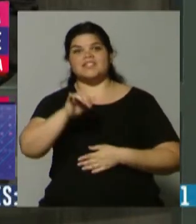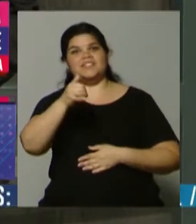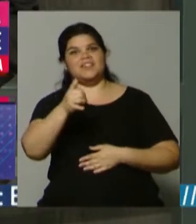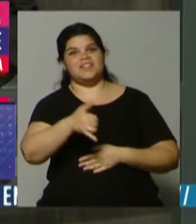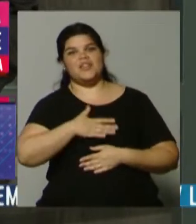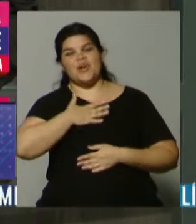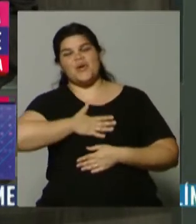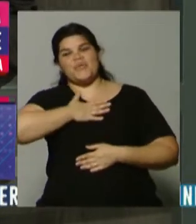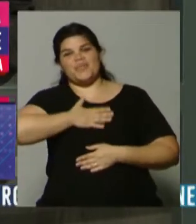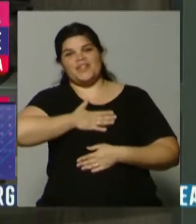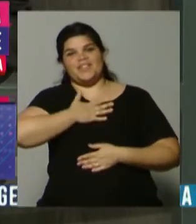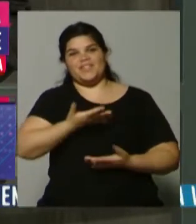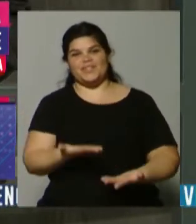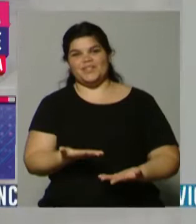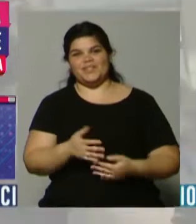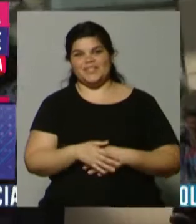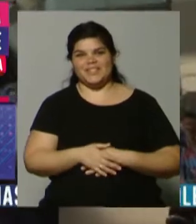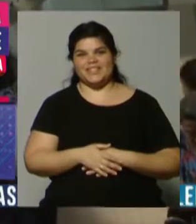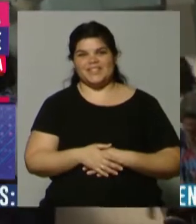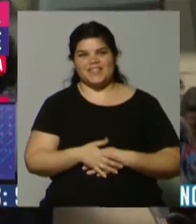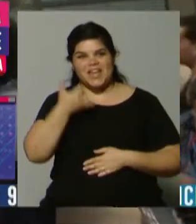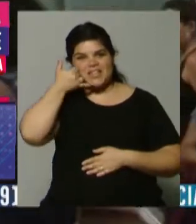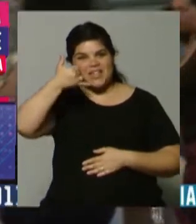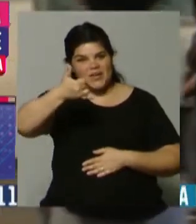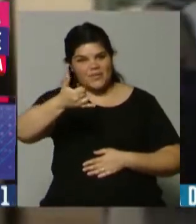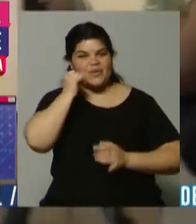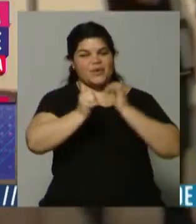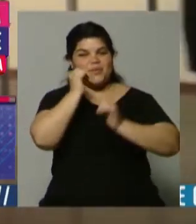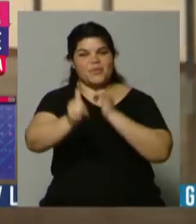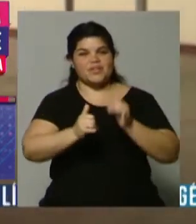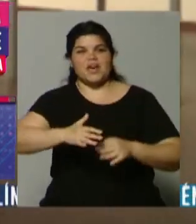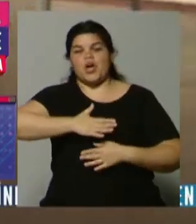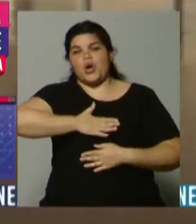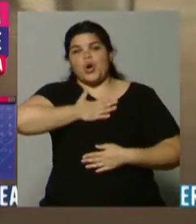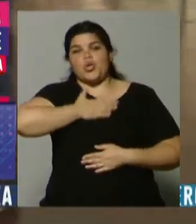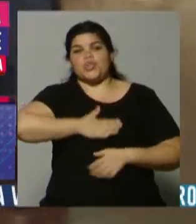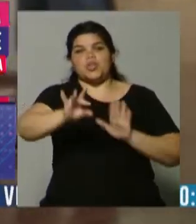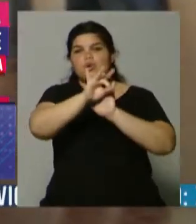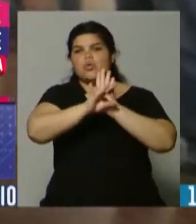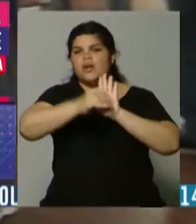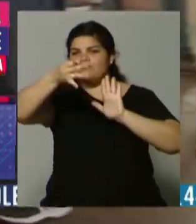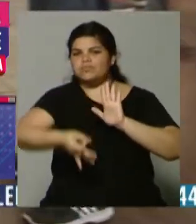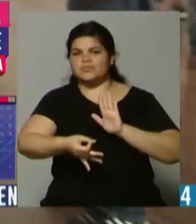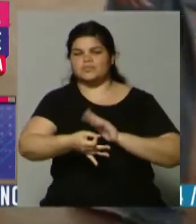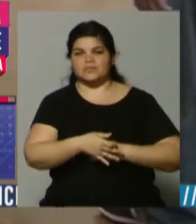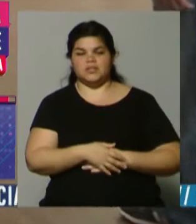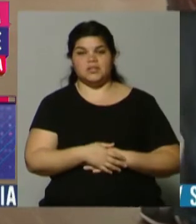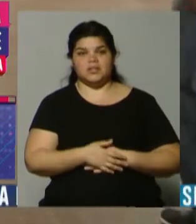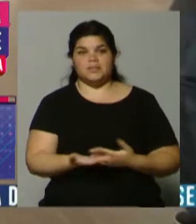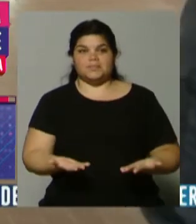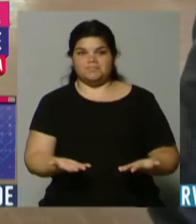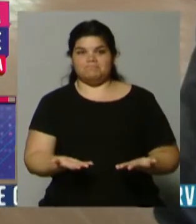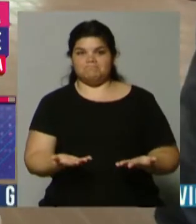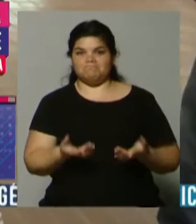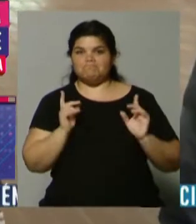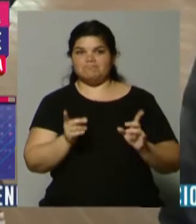estamos contentos por haber acertado con los datos. Sí. Y bueno, sí, se comprobó